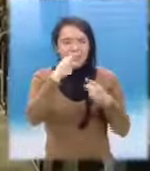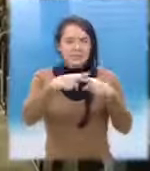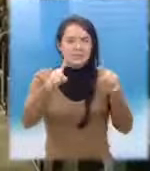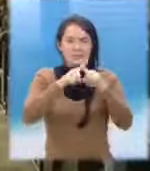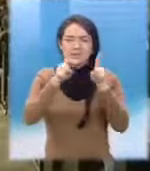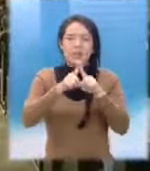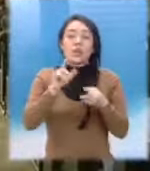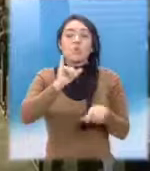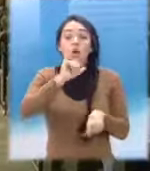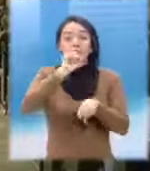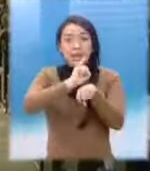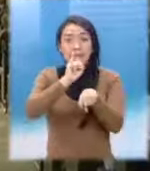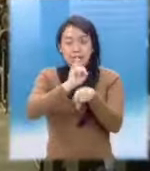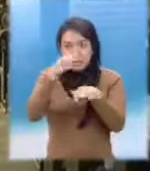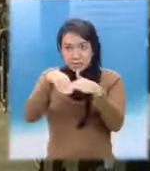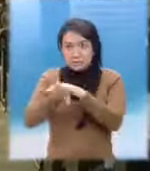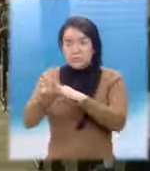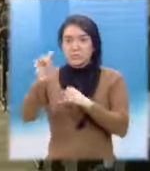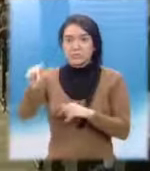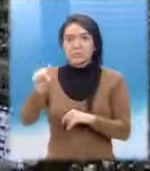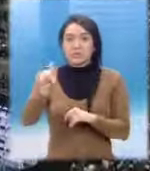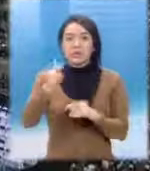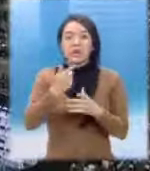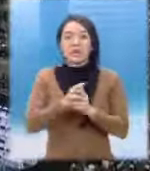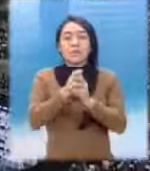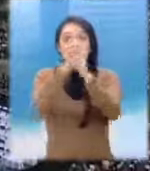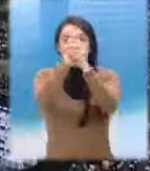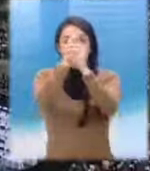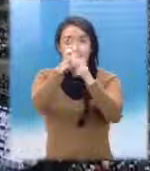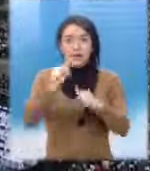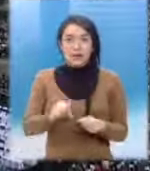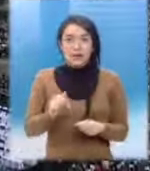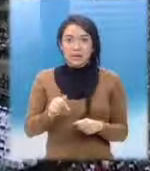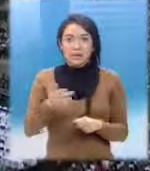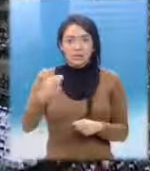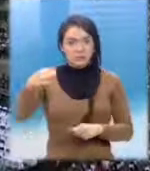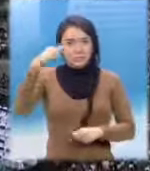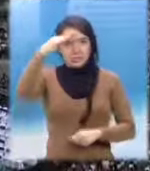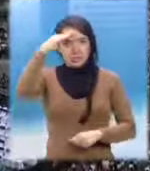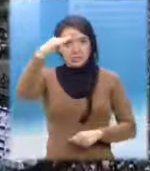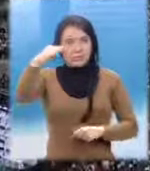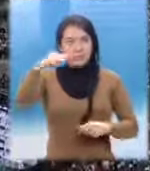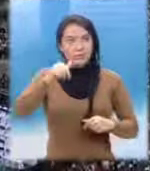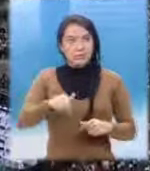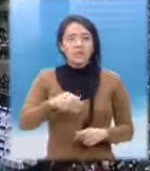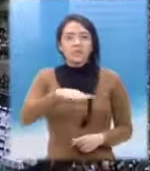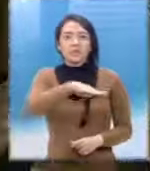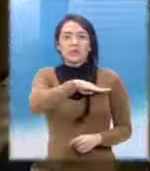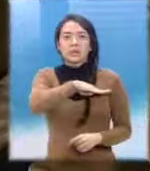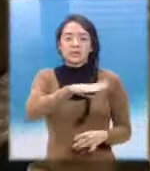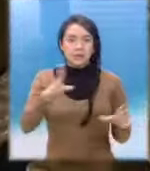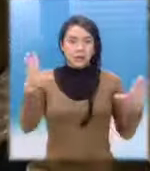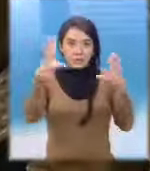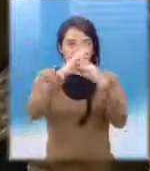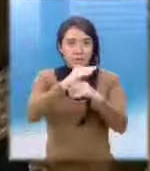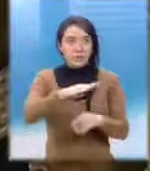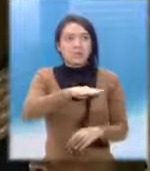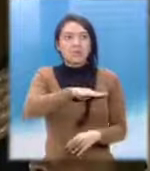En Catedral Metropolitana se celebró el Te Deum. Cadetes de la Escuela Politécnica izaron el pabellón nacional y se entonó el